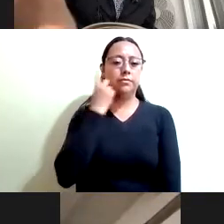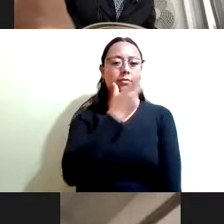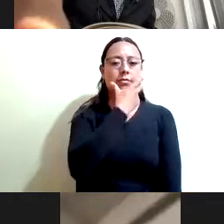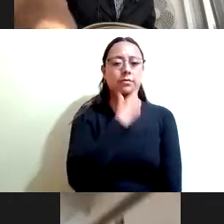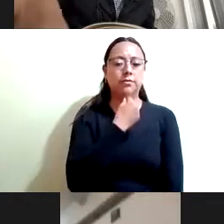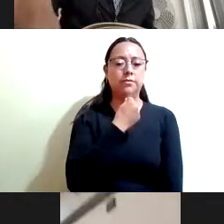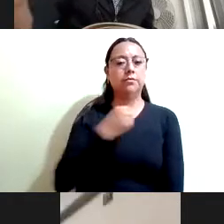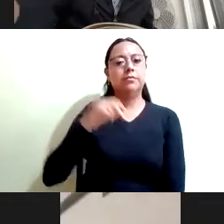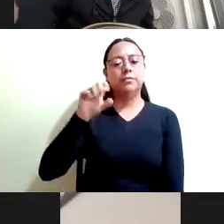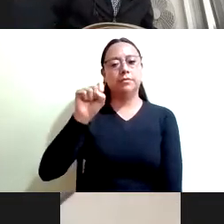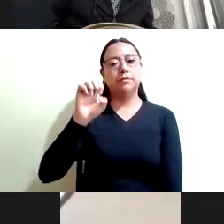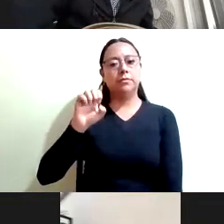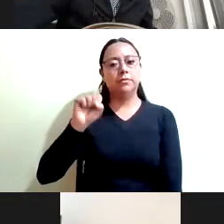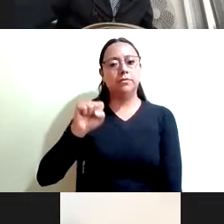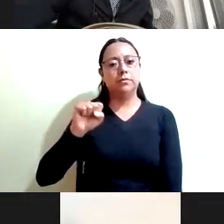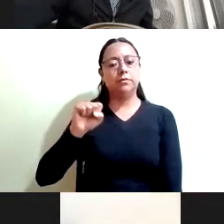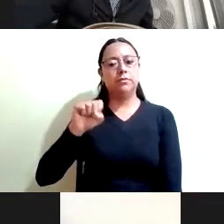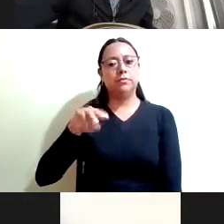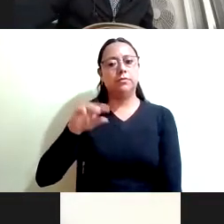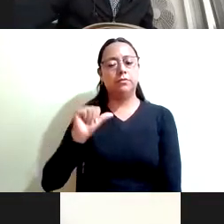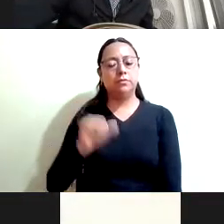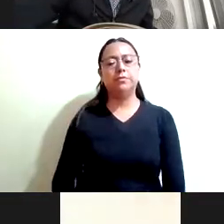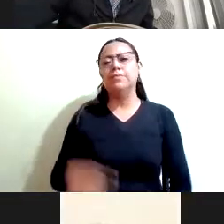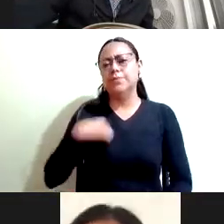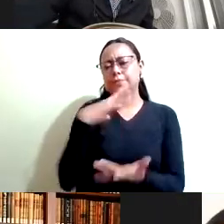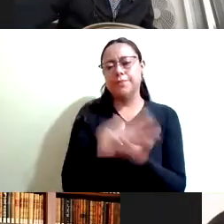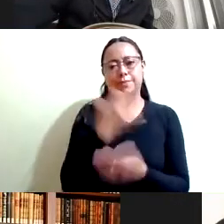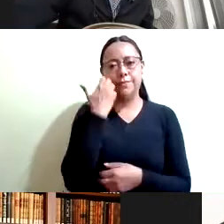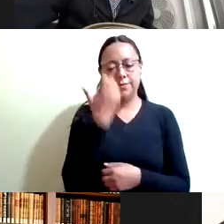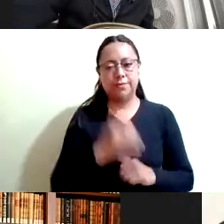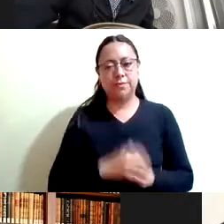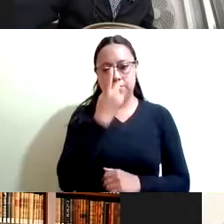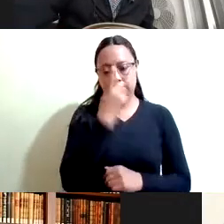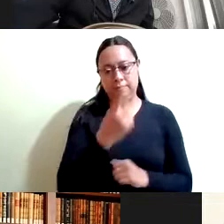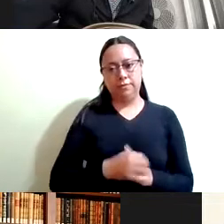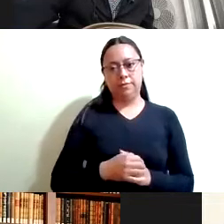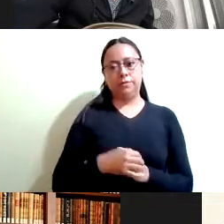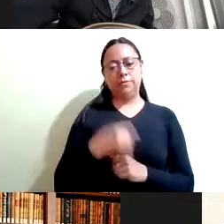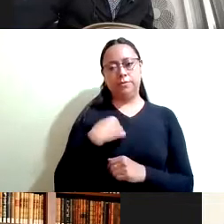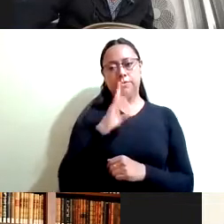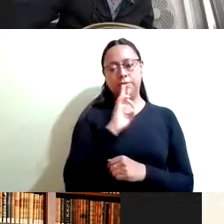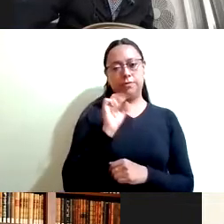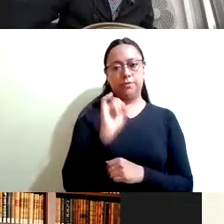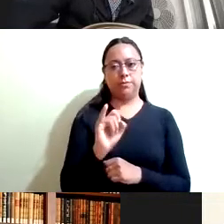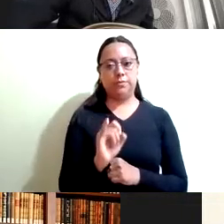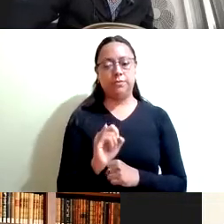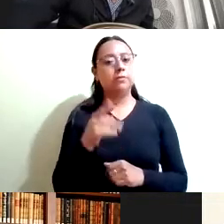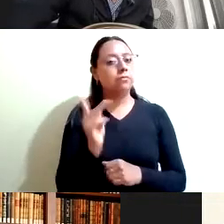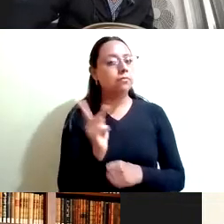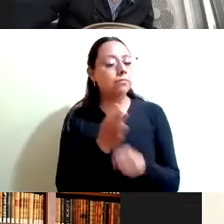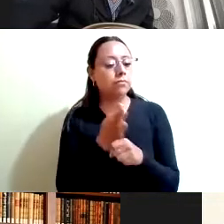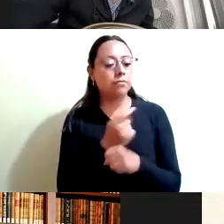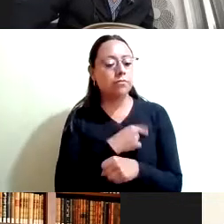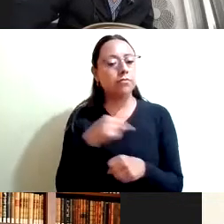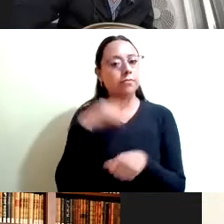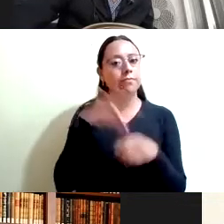Suárez. Solamente quisiera mencionar, mi voto va a ser a favor, con la salvedad de que estamos votando